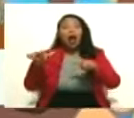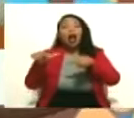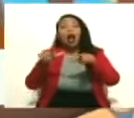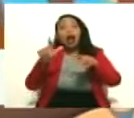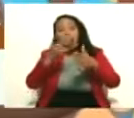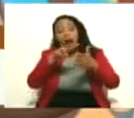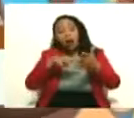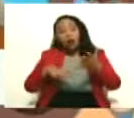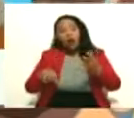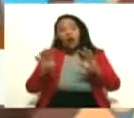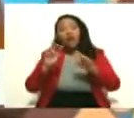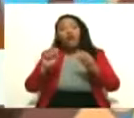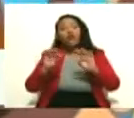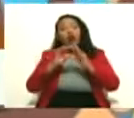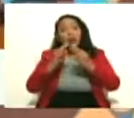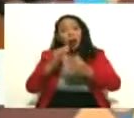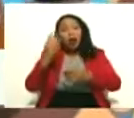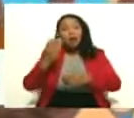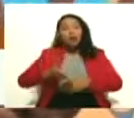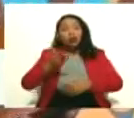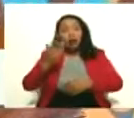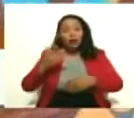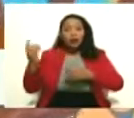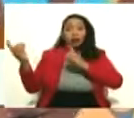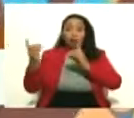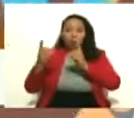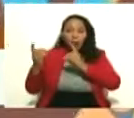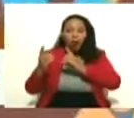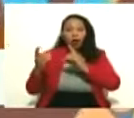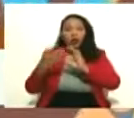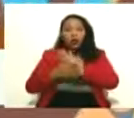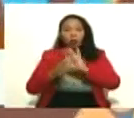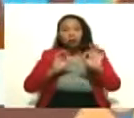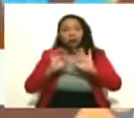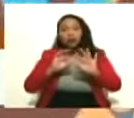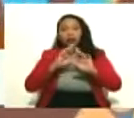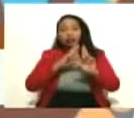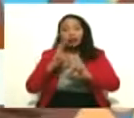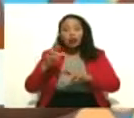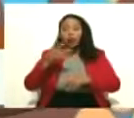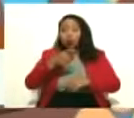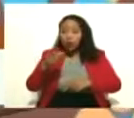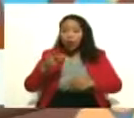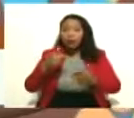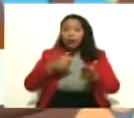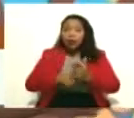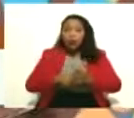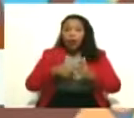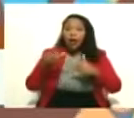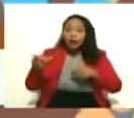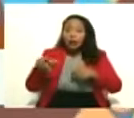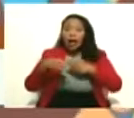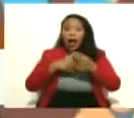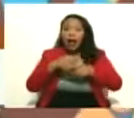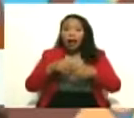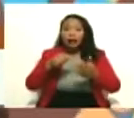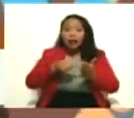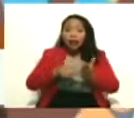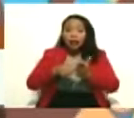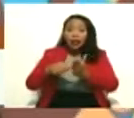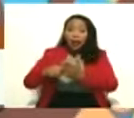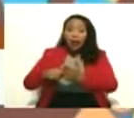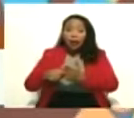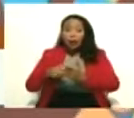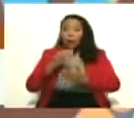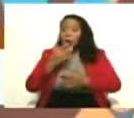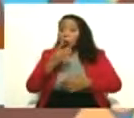lean en familia, las revisen, estén preparados para responder. Tengan su cédula. Esta semana van a hacer operativos de cedulación para quien no la